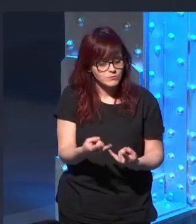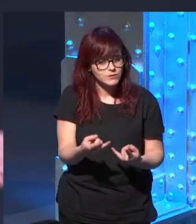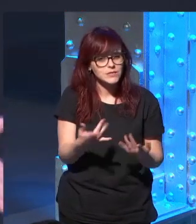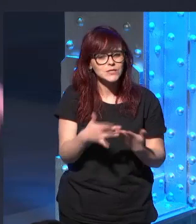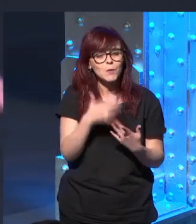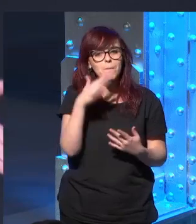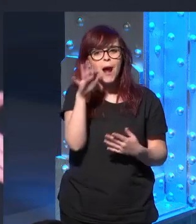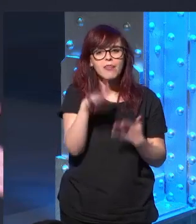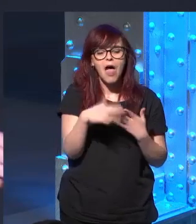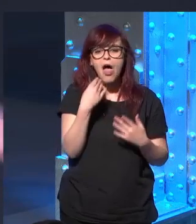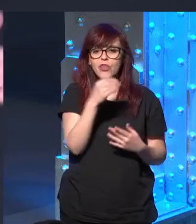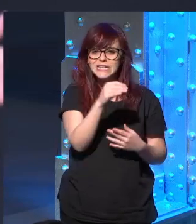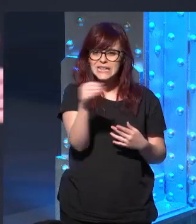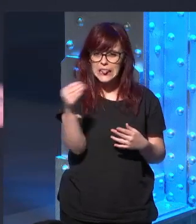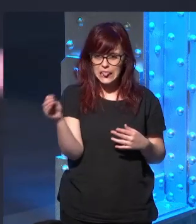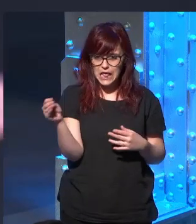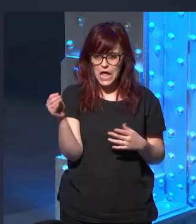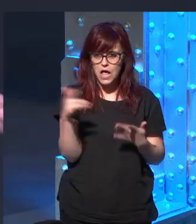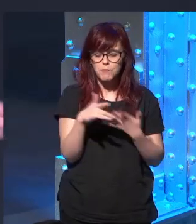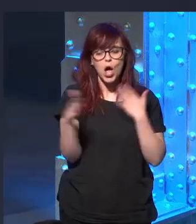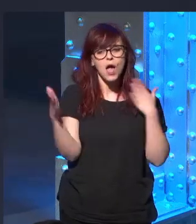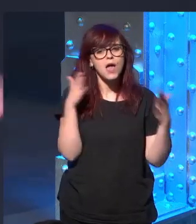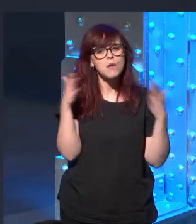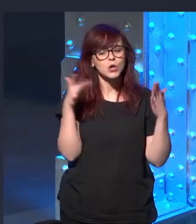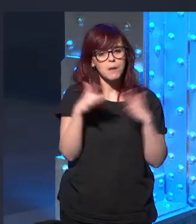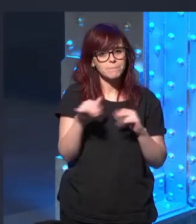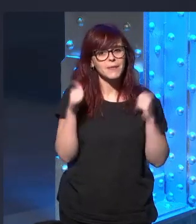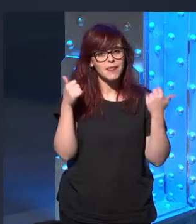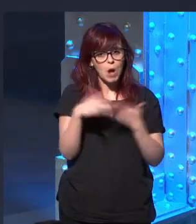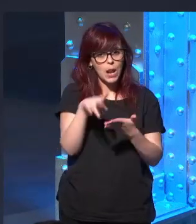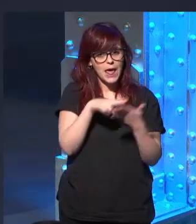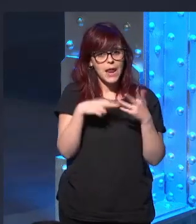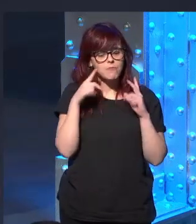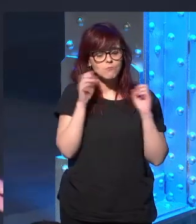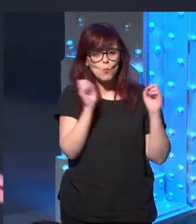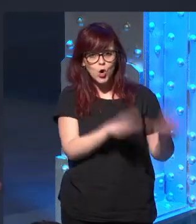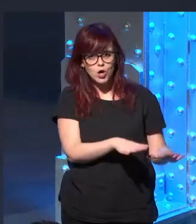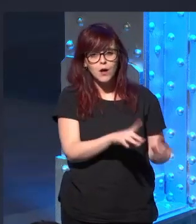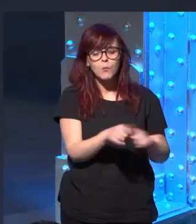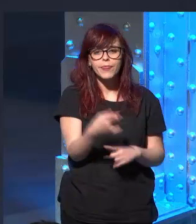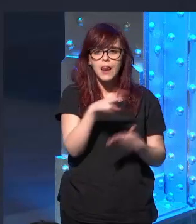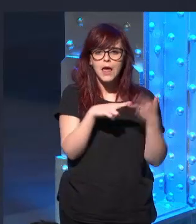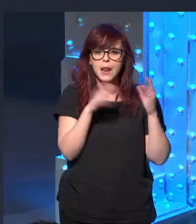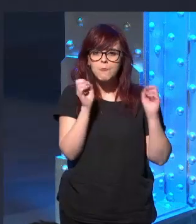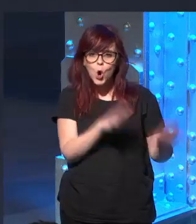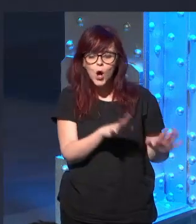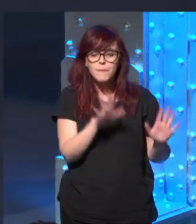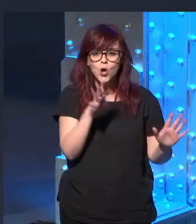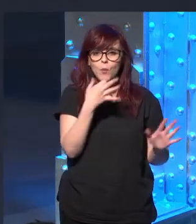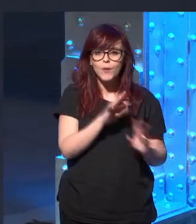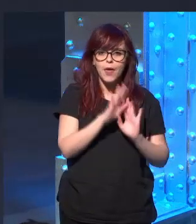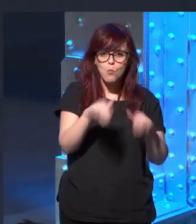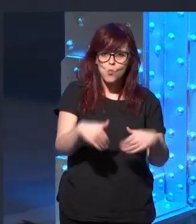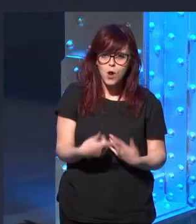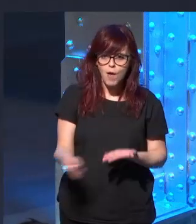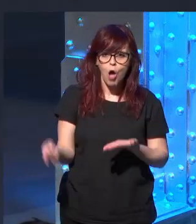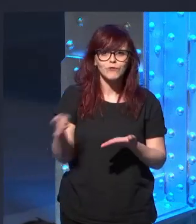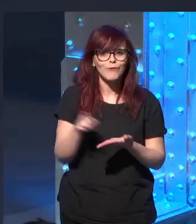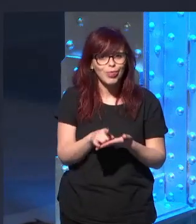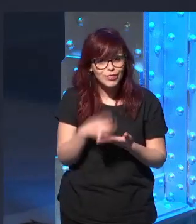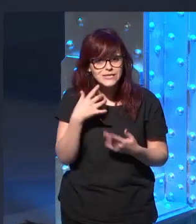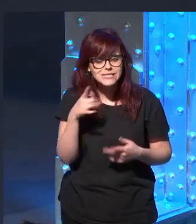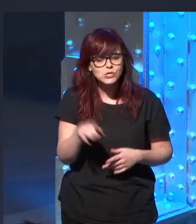a lo mejor en la adolescencia, o que es el momento, yo creo que es cuando dejamos de leer, puedes dejar de leer, pero eso no implica que luego no vayas a